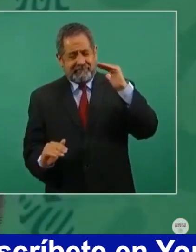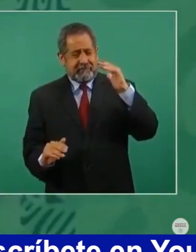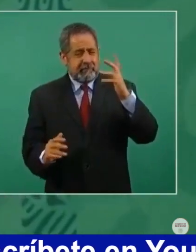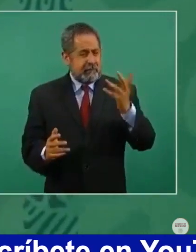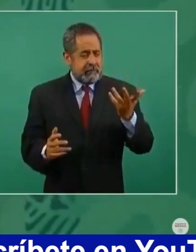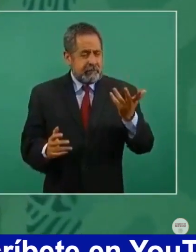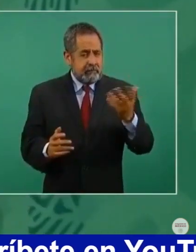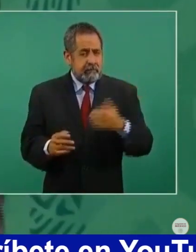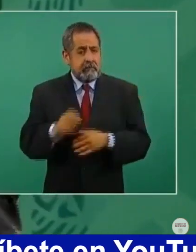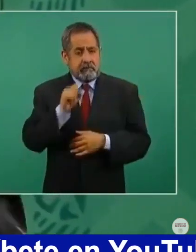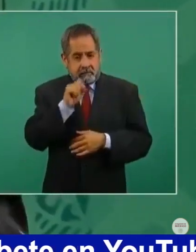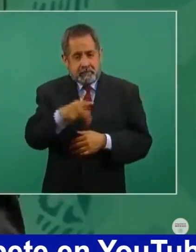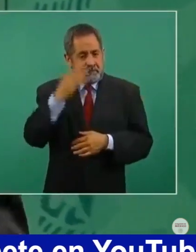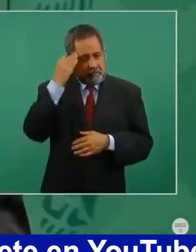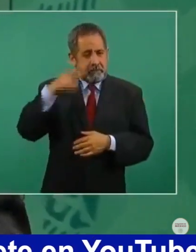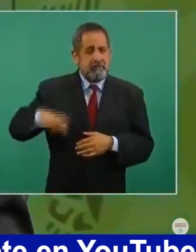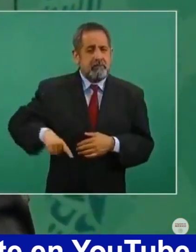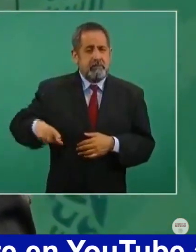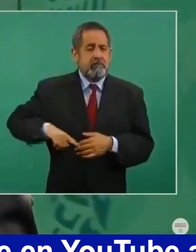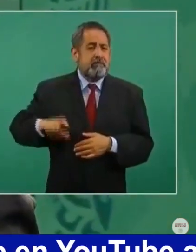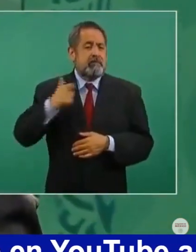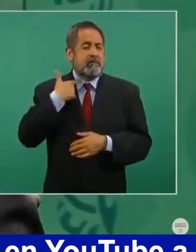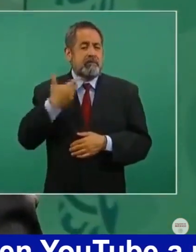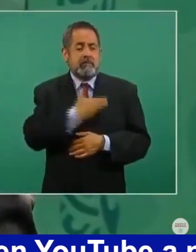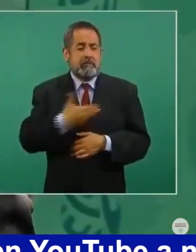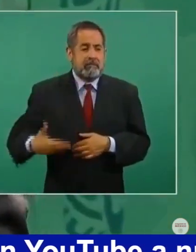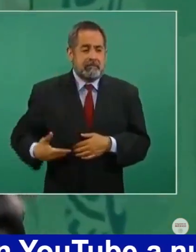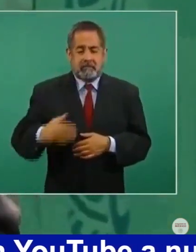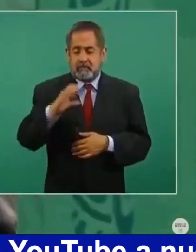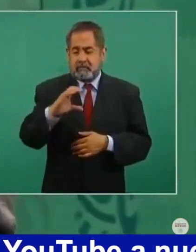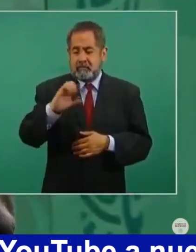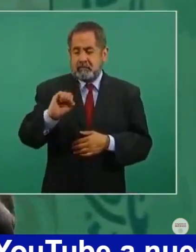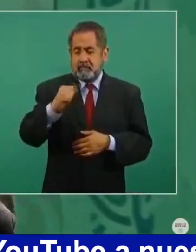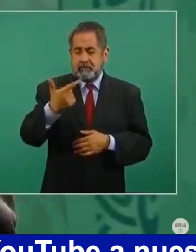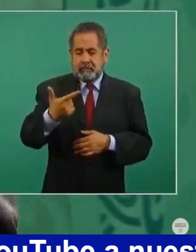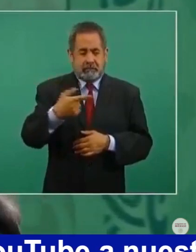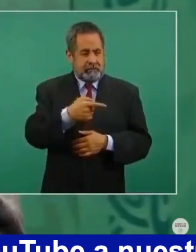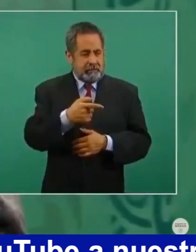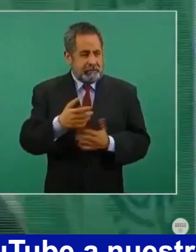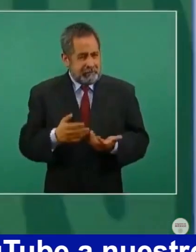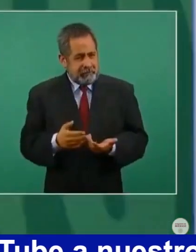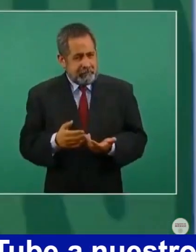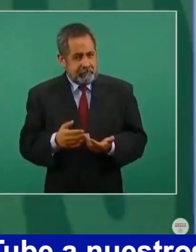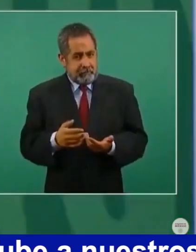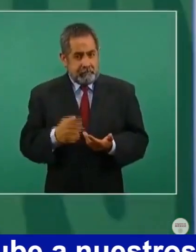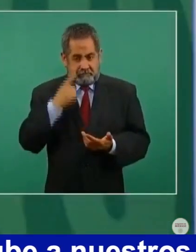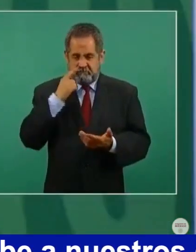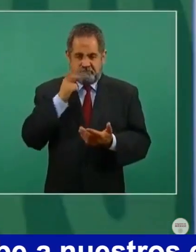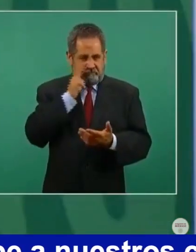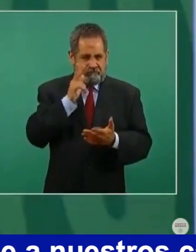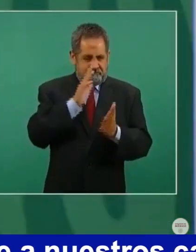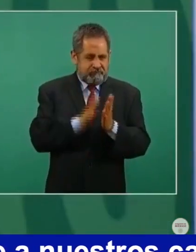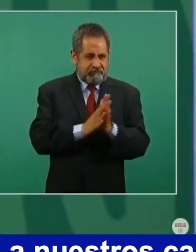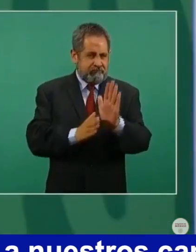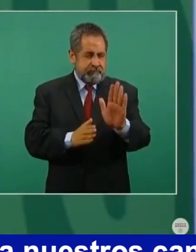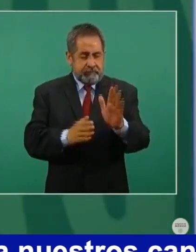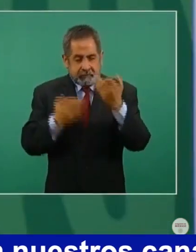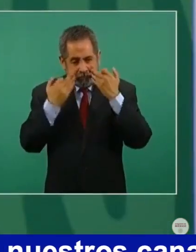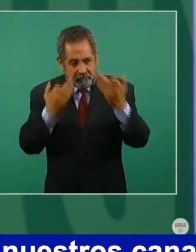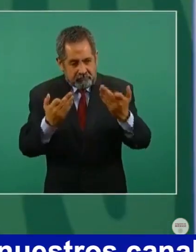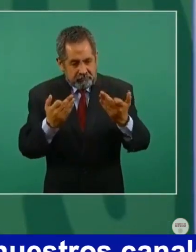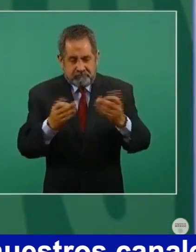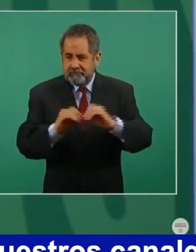en el gobierno de Salinas de Gortari. Y hay una prueba irrefutable,